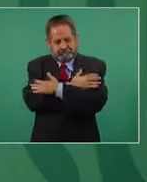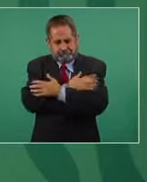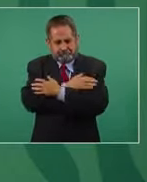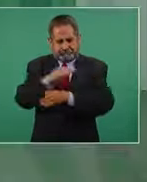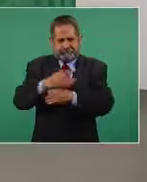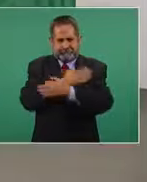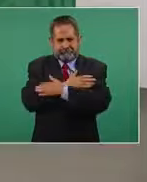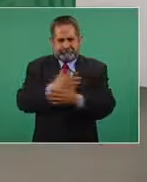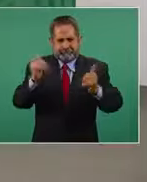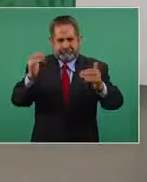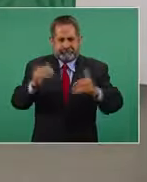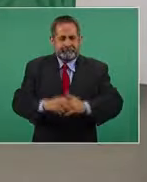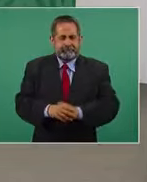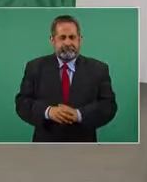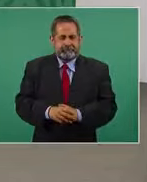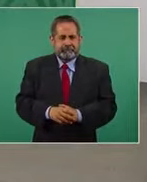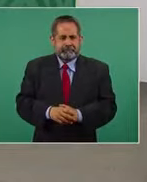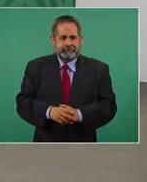todos.